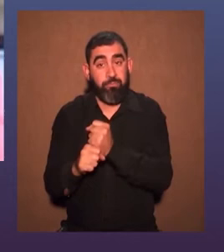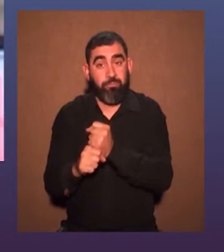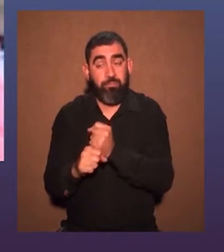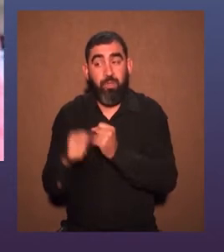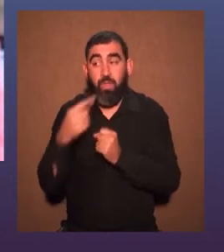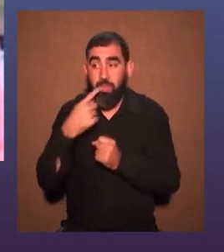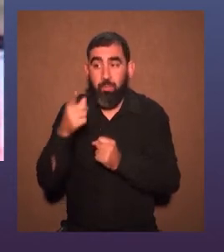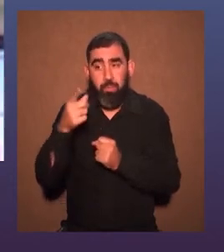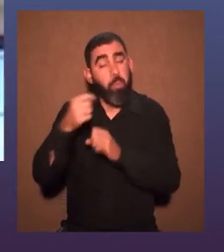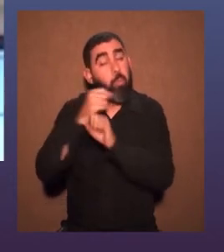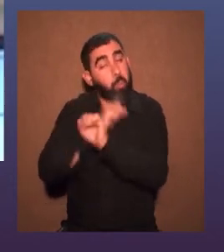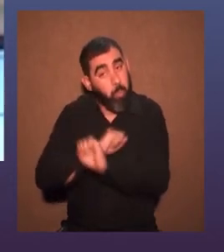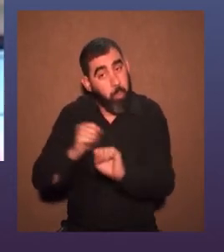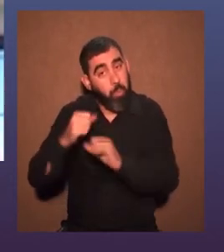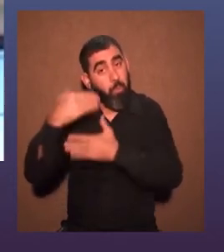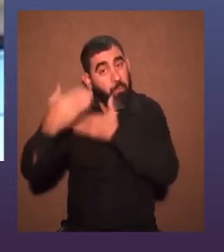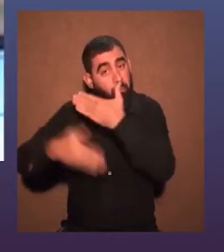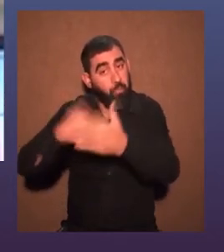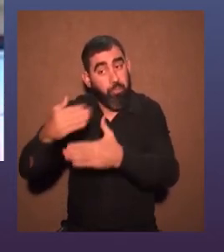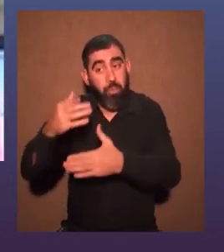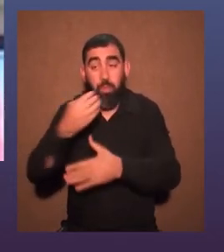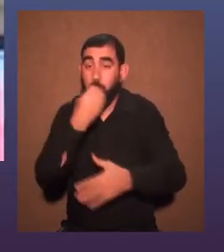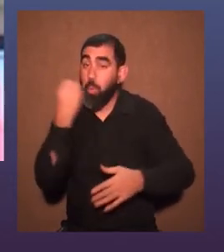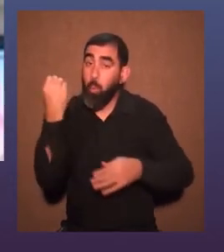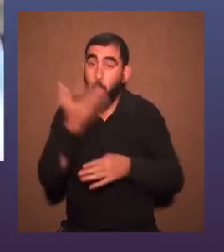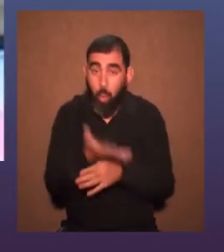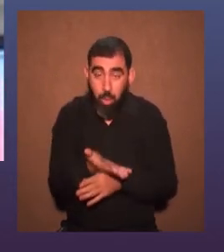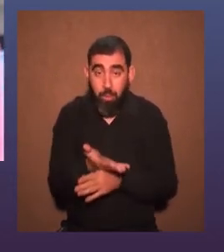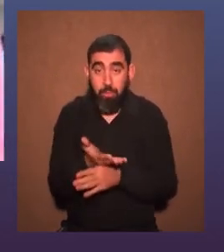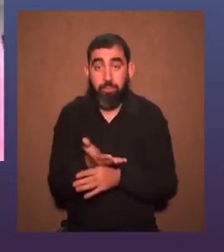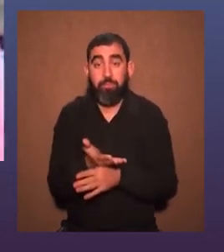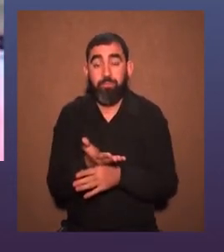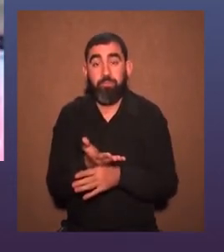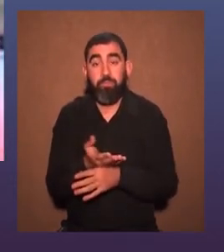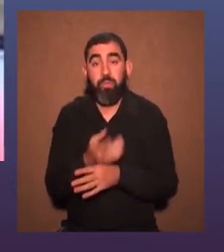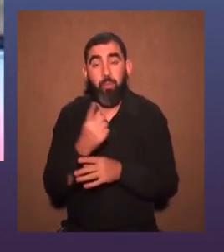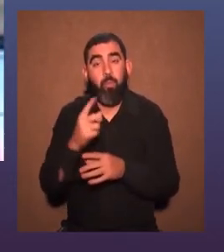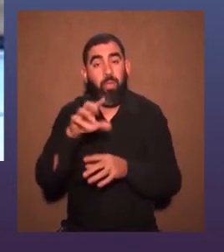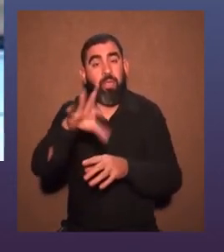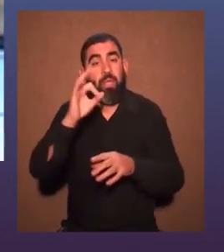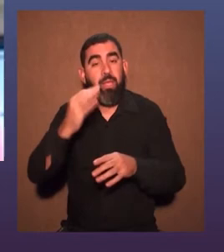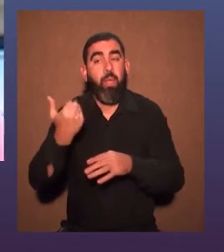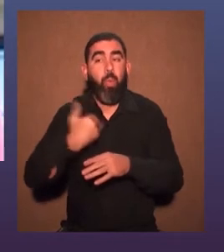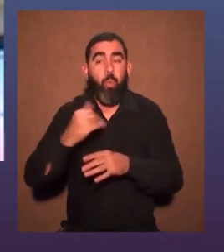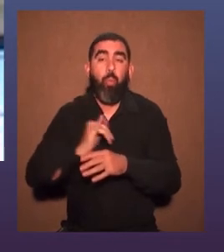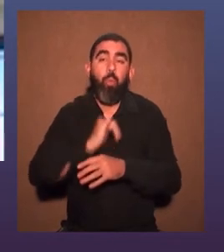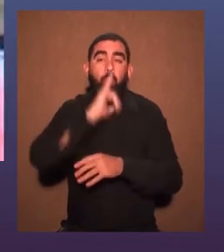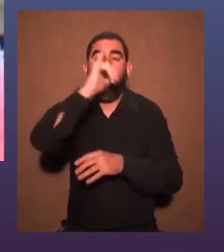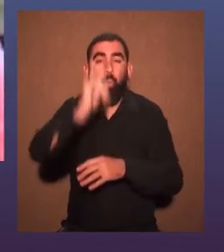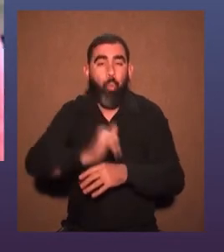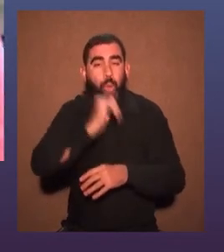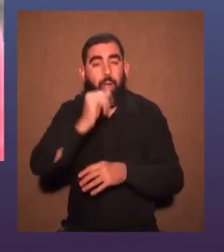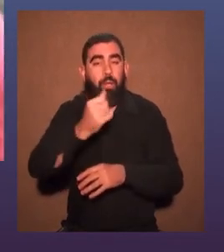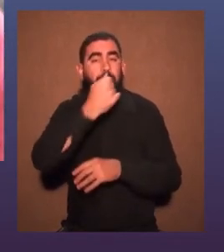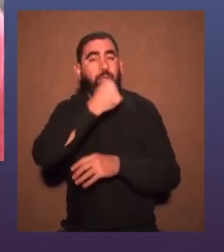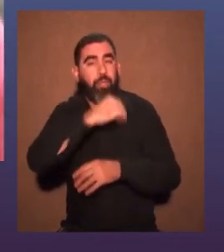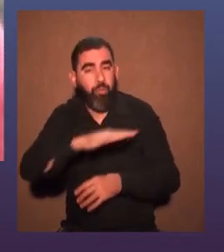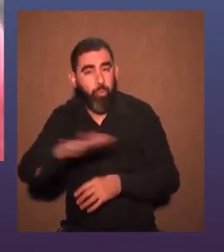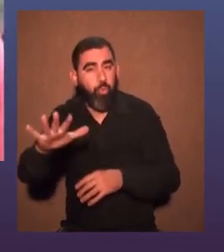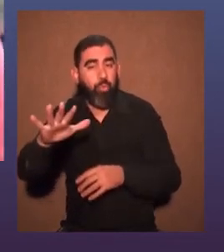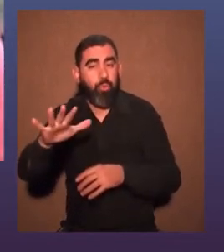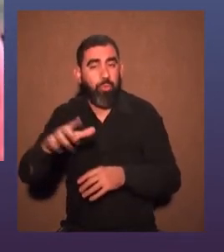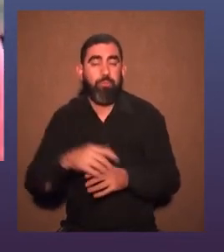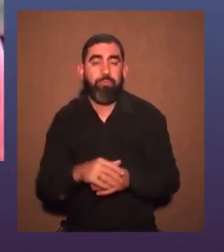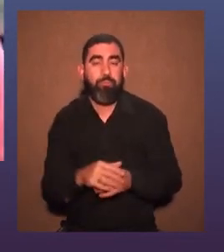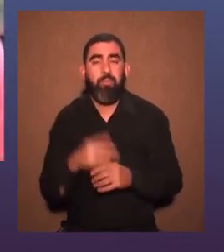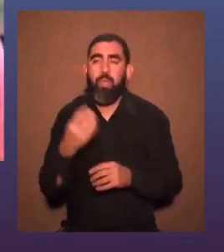sí, esto puede funcionar y esto está bueno, y bueno, y después definir las escenas, cómo vamos a contar la historia, etc. Qué